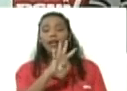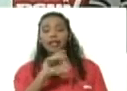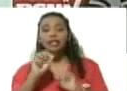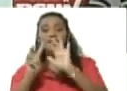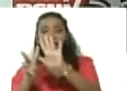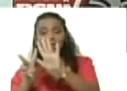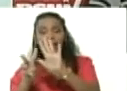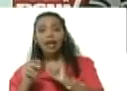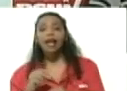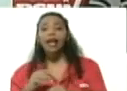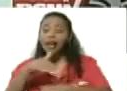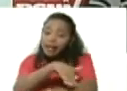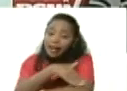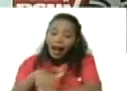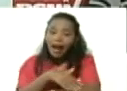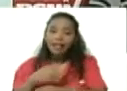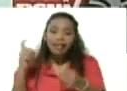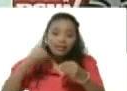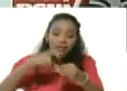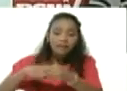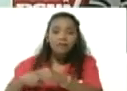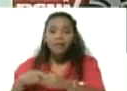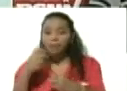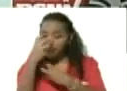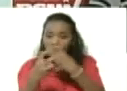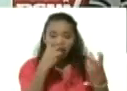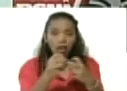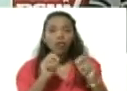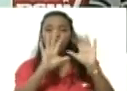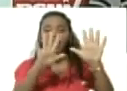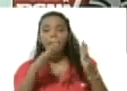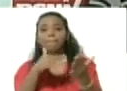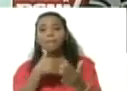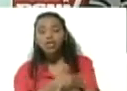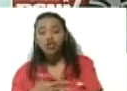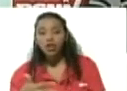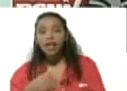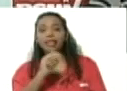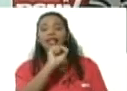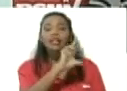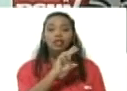280.847 calles registradas, y hemos visitado